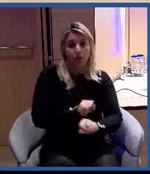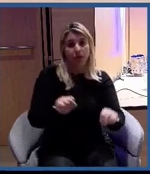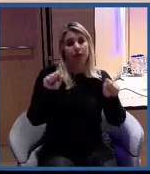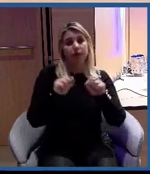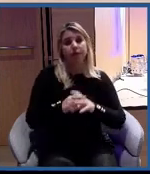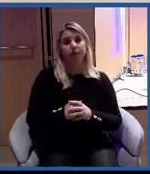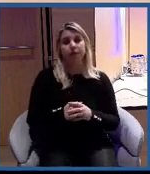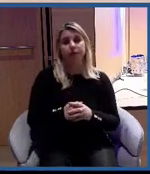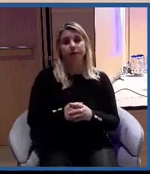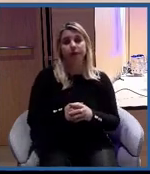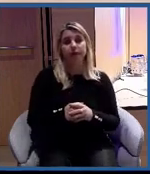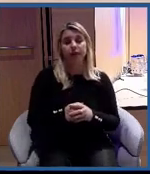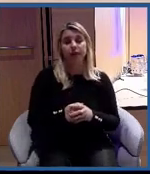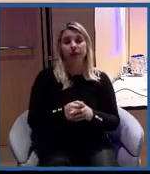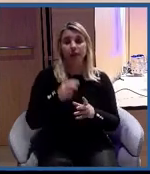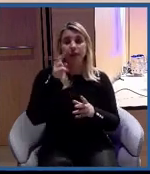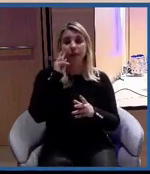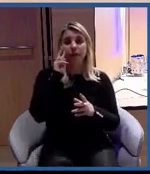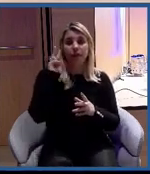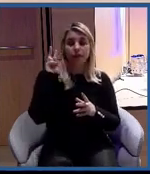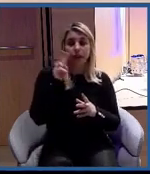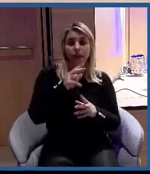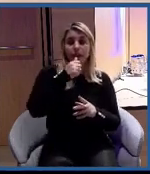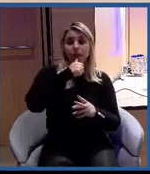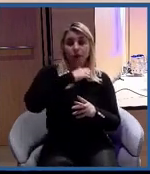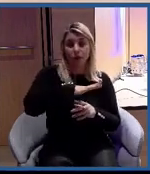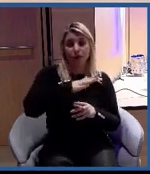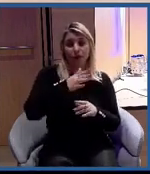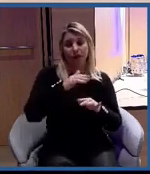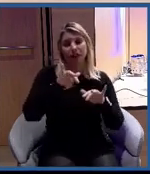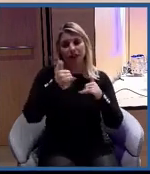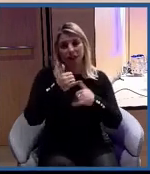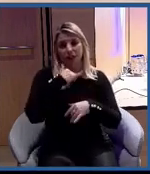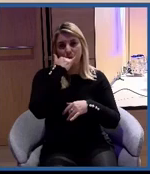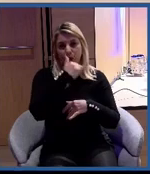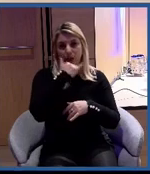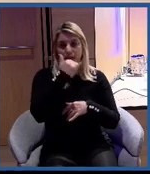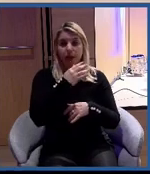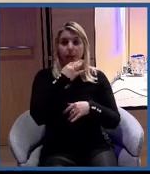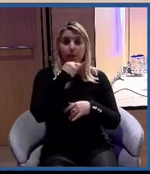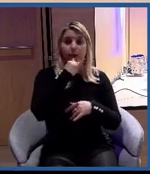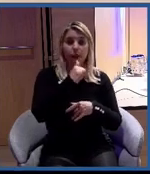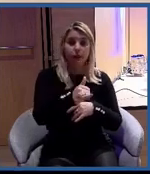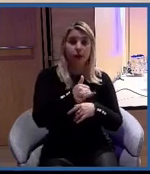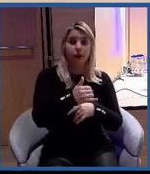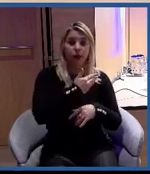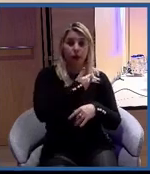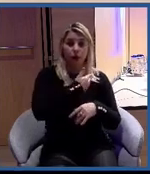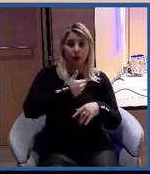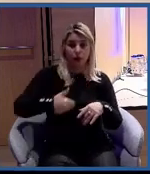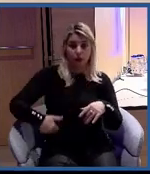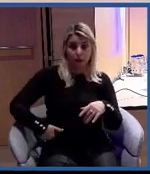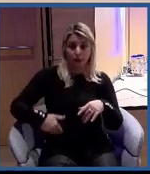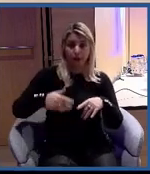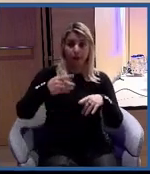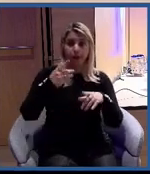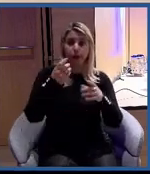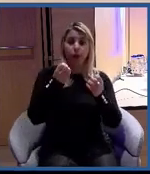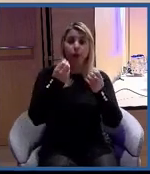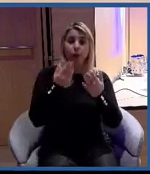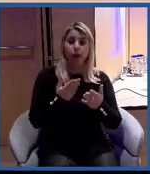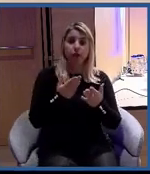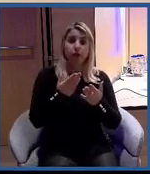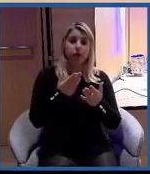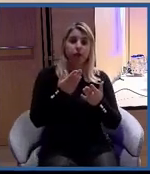información aquí ven ustedes las historias que contamos por ejemplo gobernar con mirona cuando uno